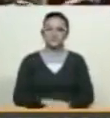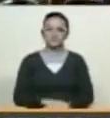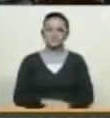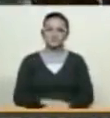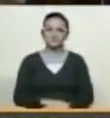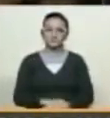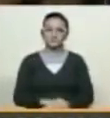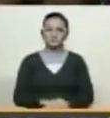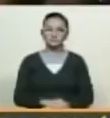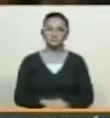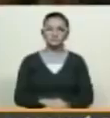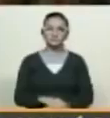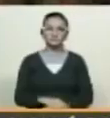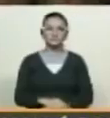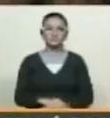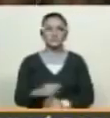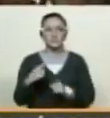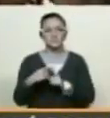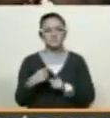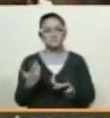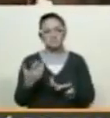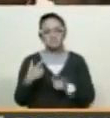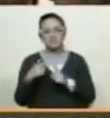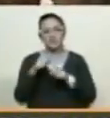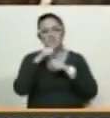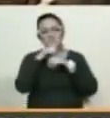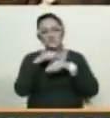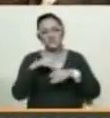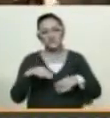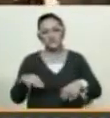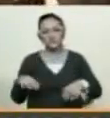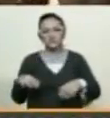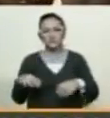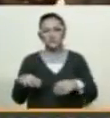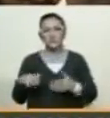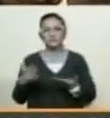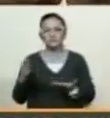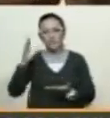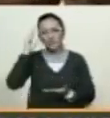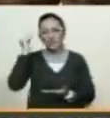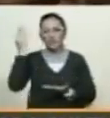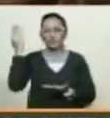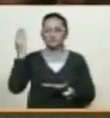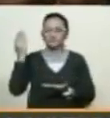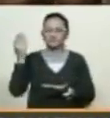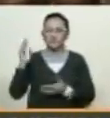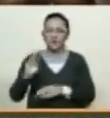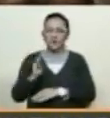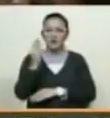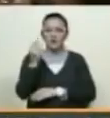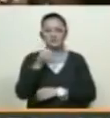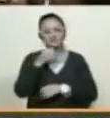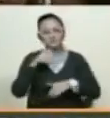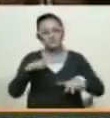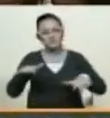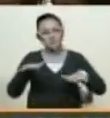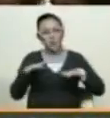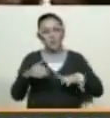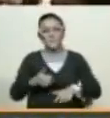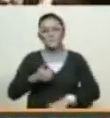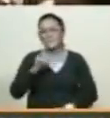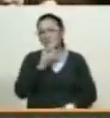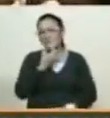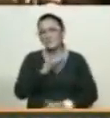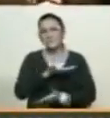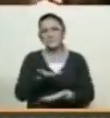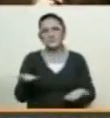supuesto, viene asociada a las bendiciones que le ha dado el Altísimo a este territorio, con las bellezas naturales más hermosas